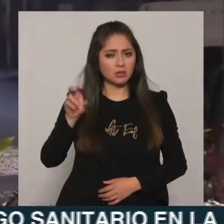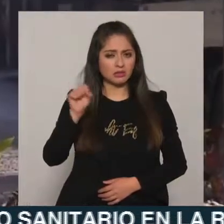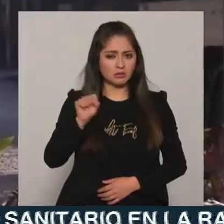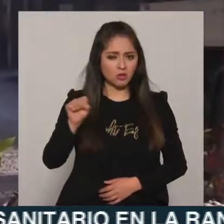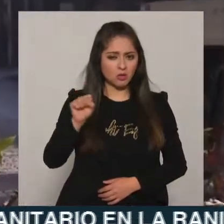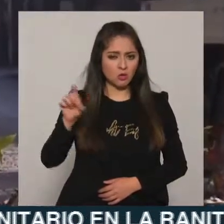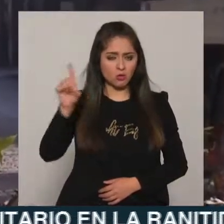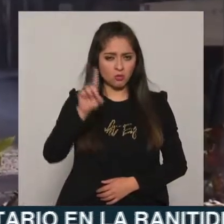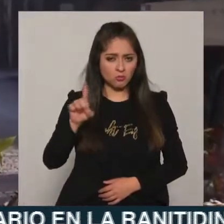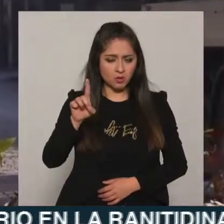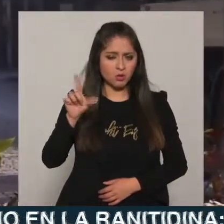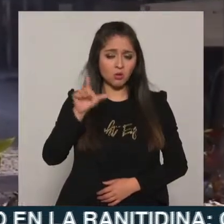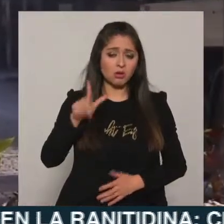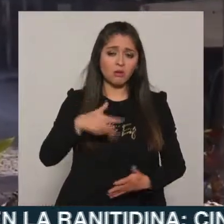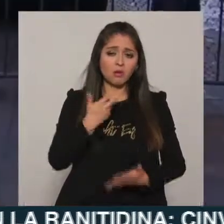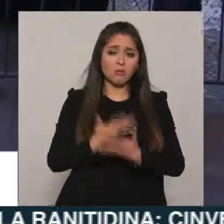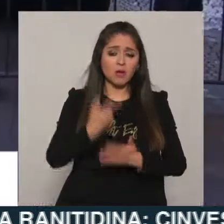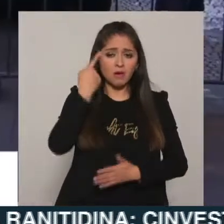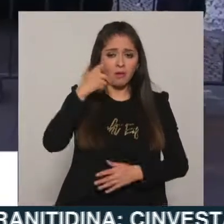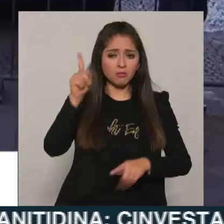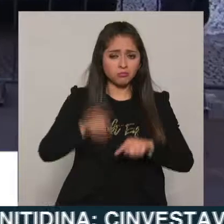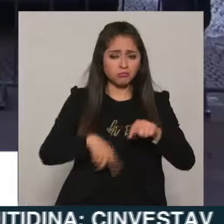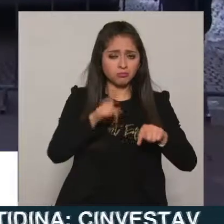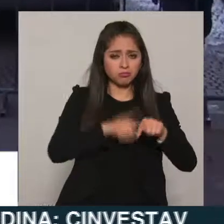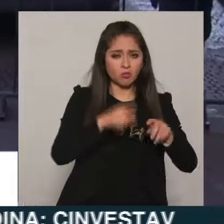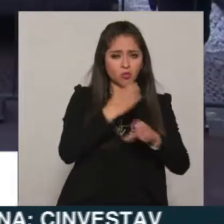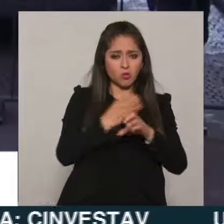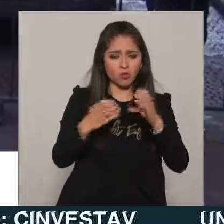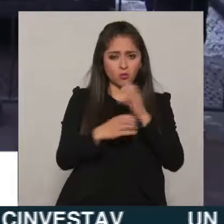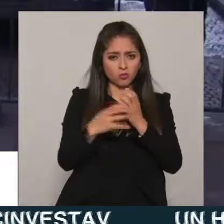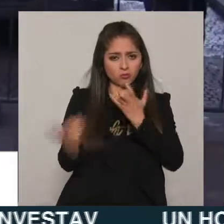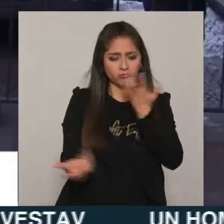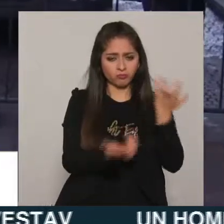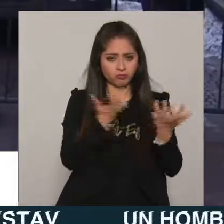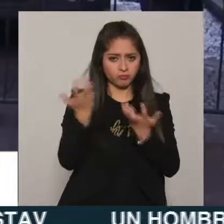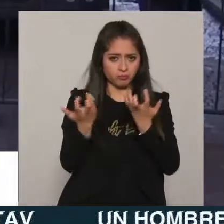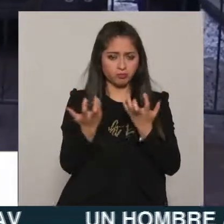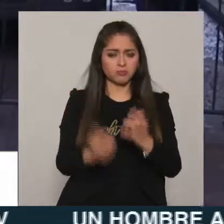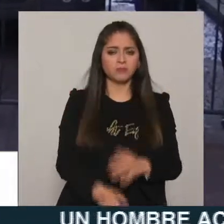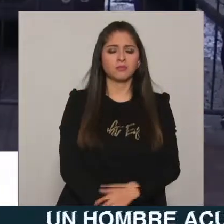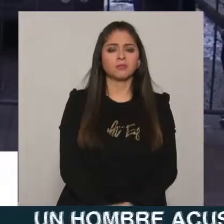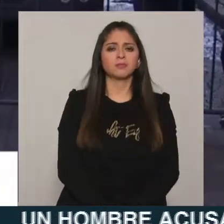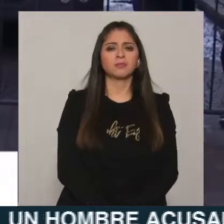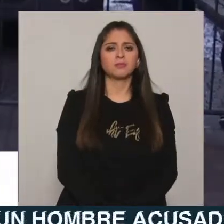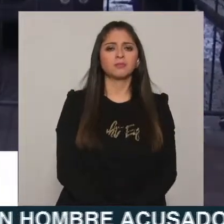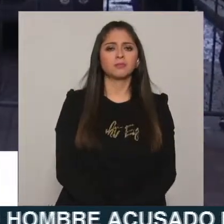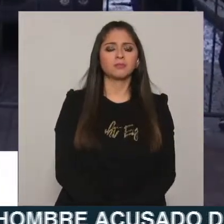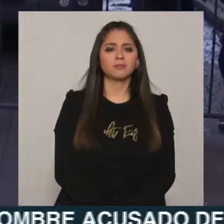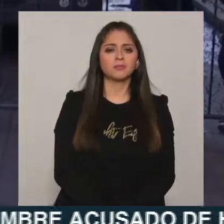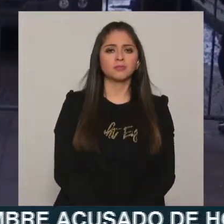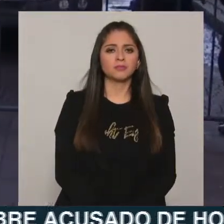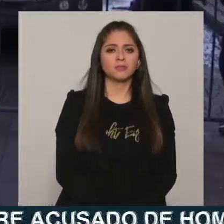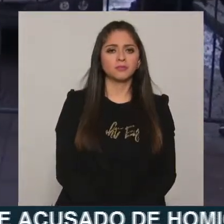y remoción de escombros del inmueble. Con imágenes de Jorge Barajas, Víctor Diego, 21 Noticias.